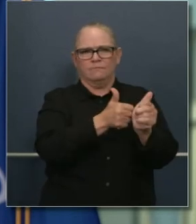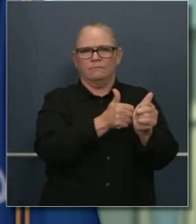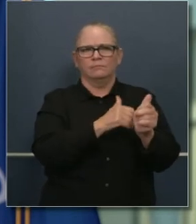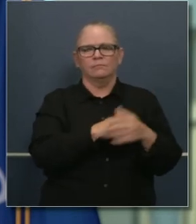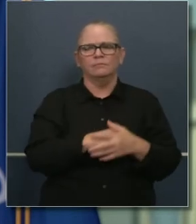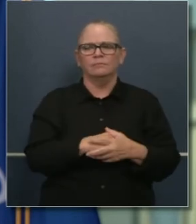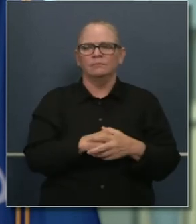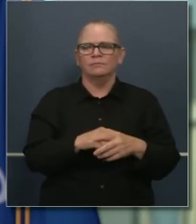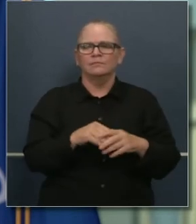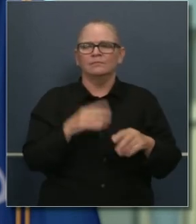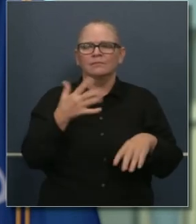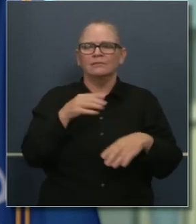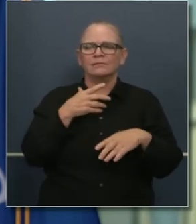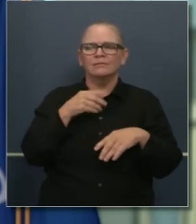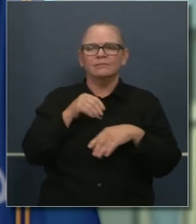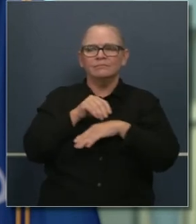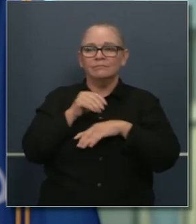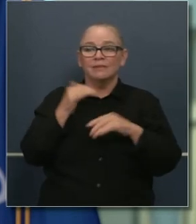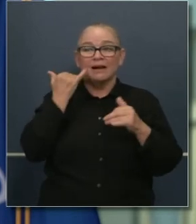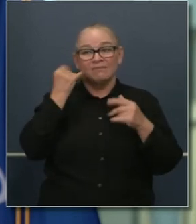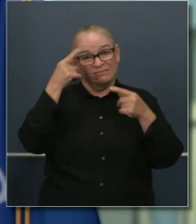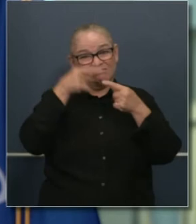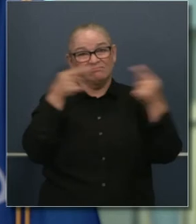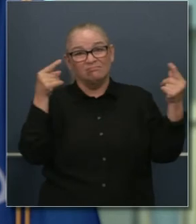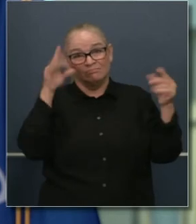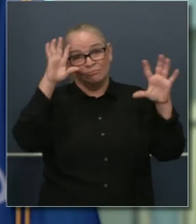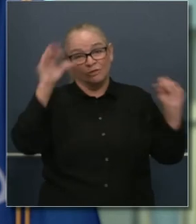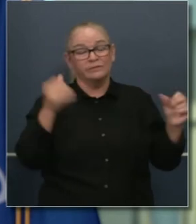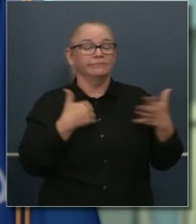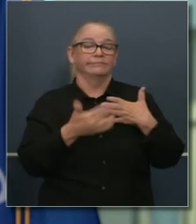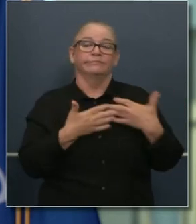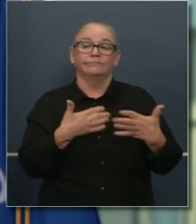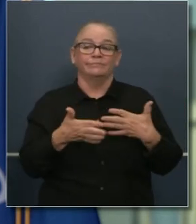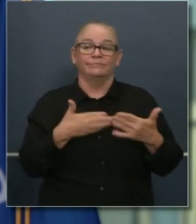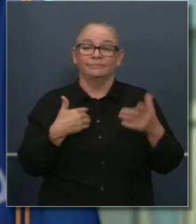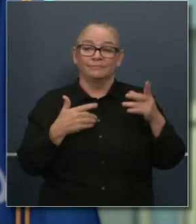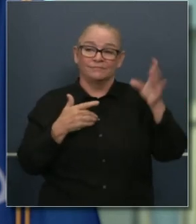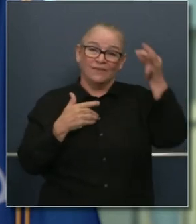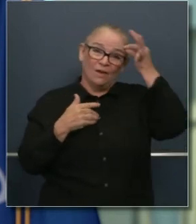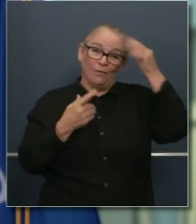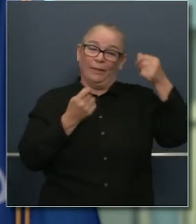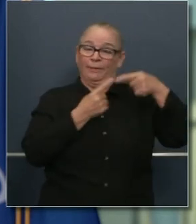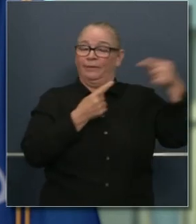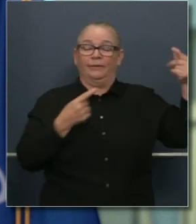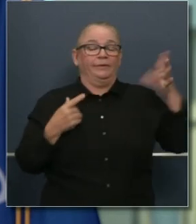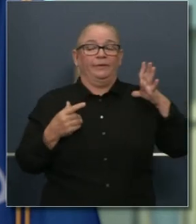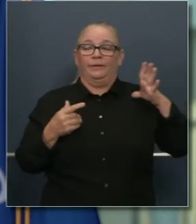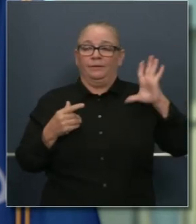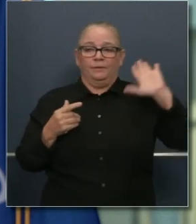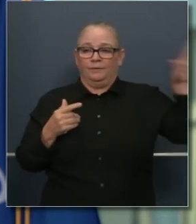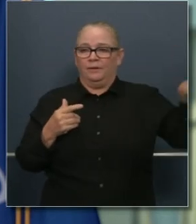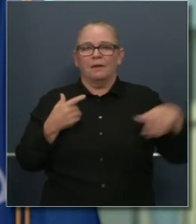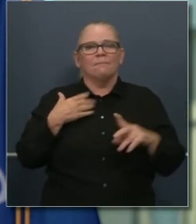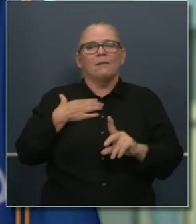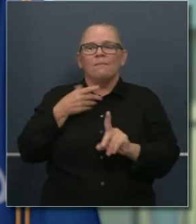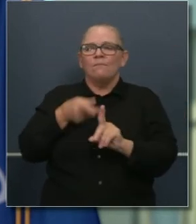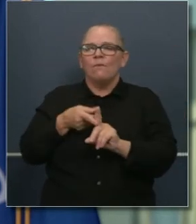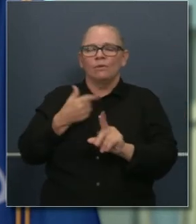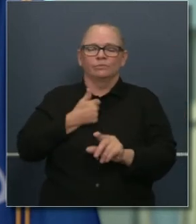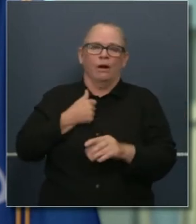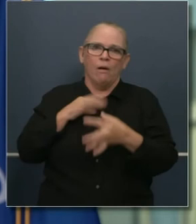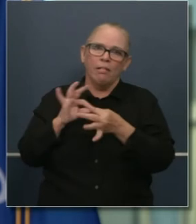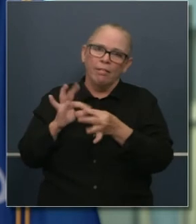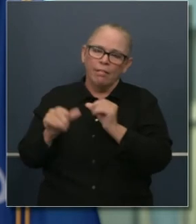esa influencia a pesar de cualquier desacuerdo que tengamos con la administración actual pero en cuanto al último punto y perdóname por